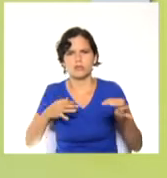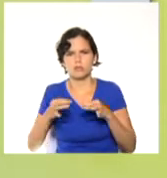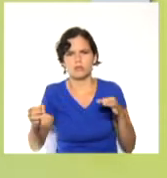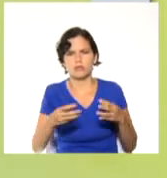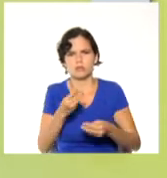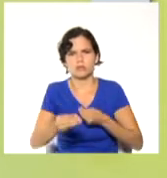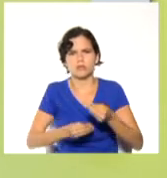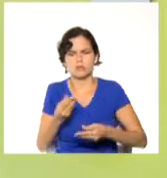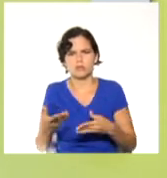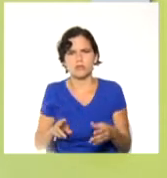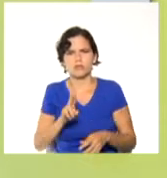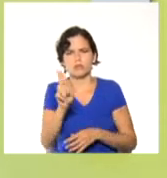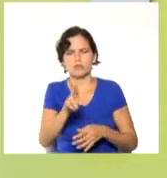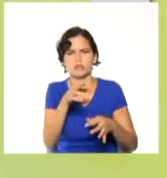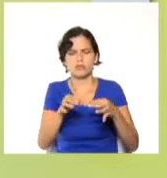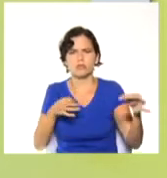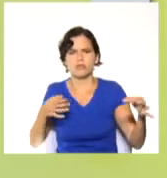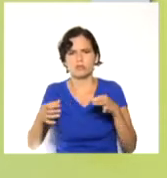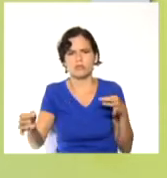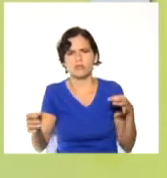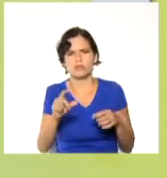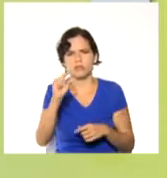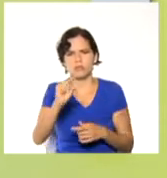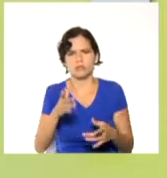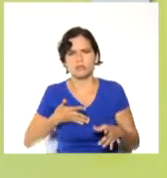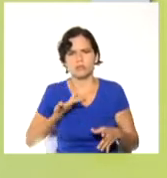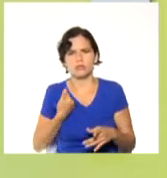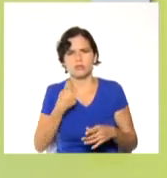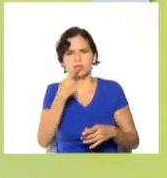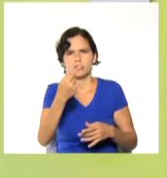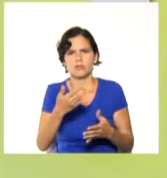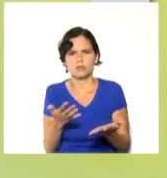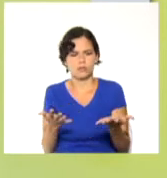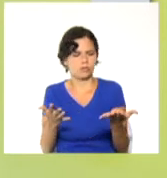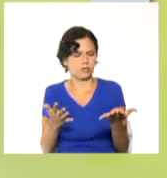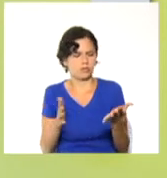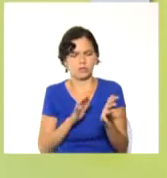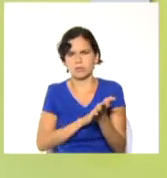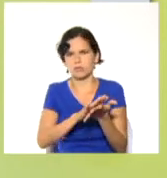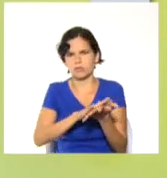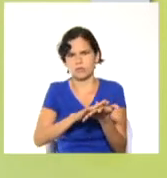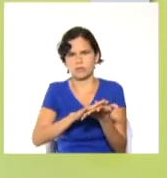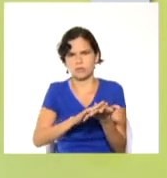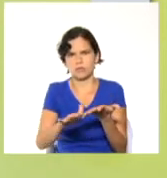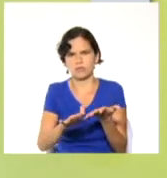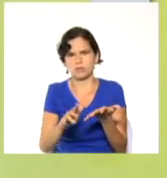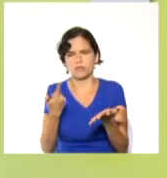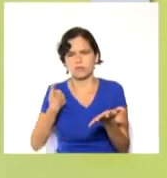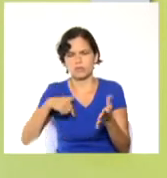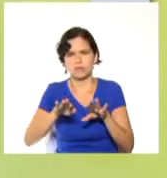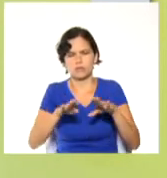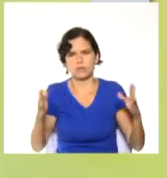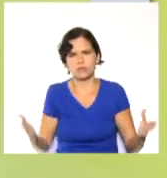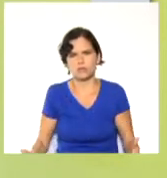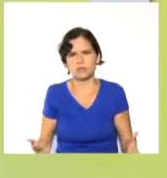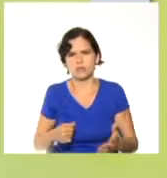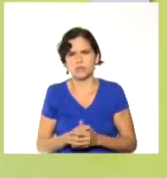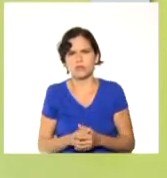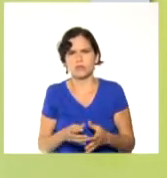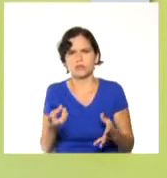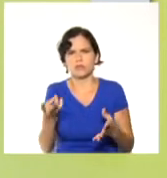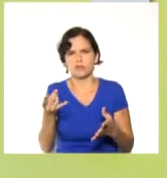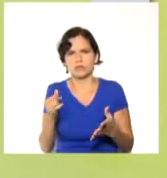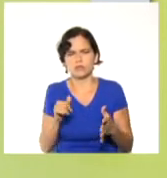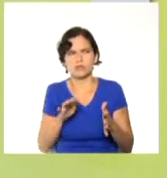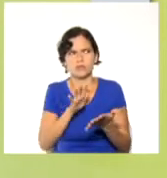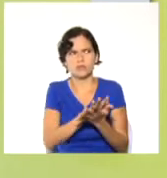compuestas por unidades de medida más pequeñas. Por ejemplo, podemos medir con las palmas de la mano la superficie que tiene una mesa y entonces la cantidad